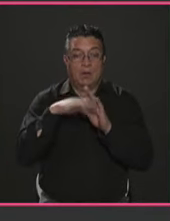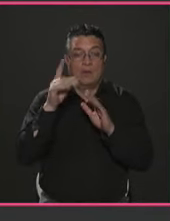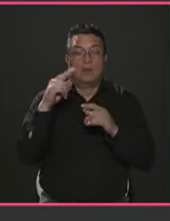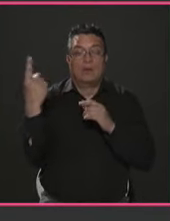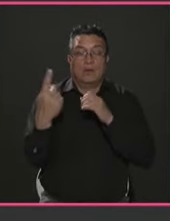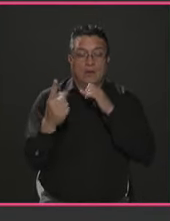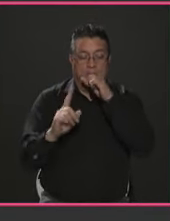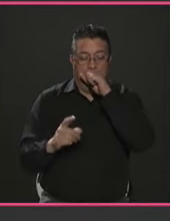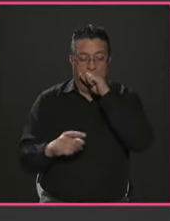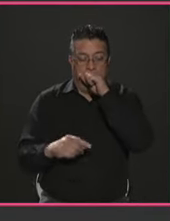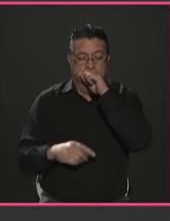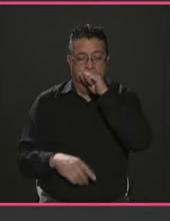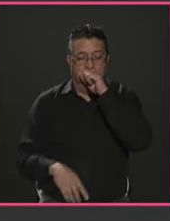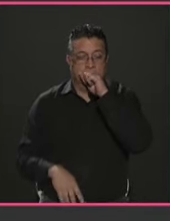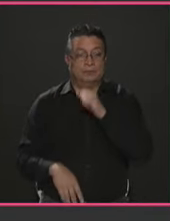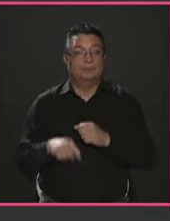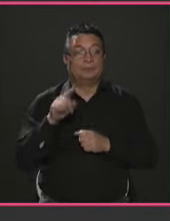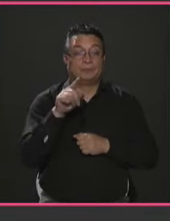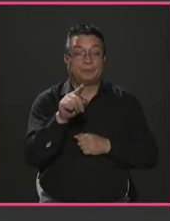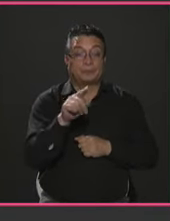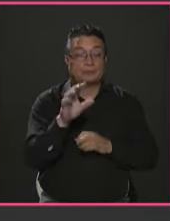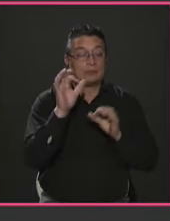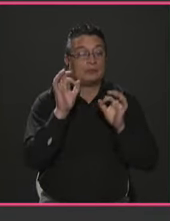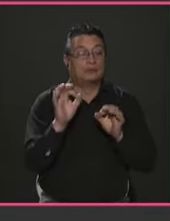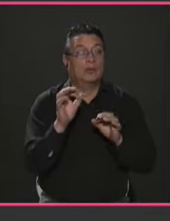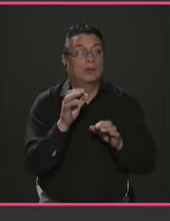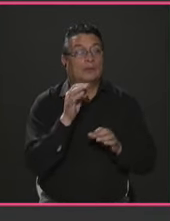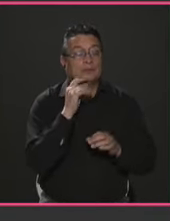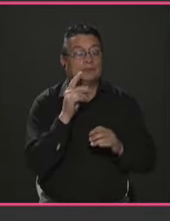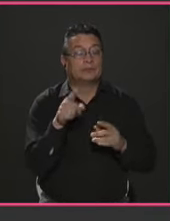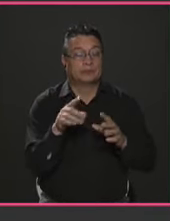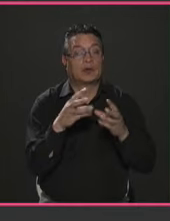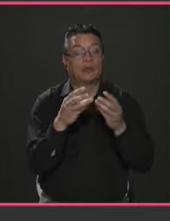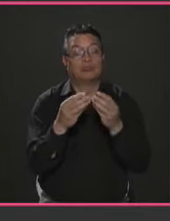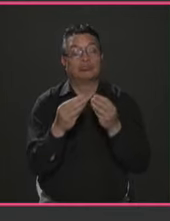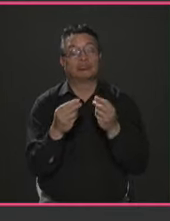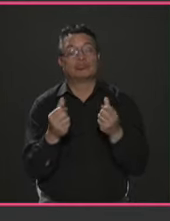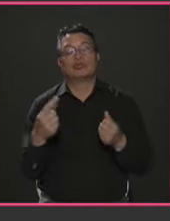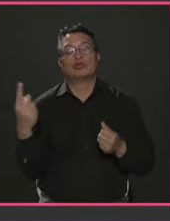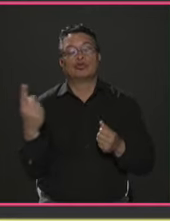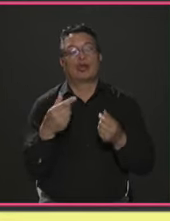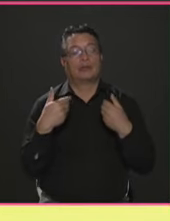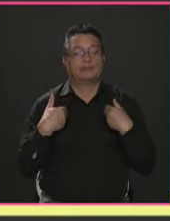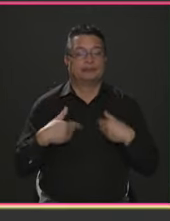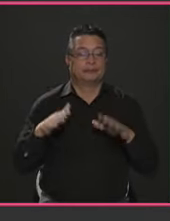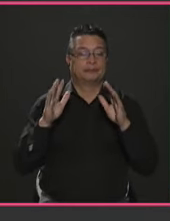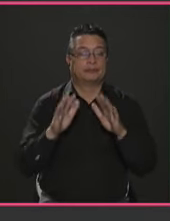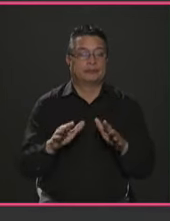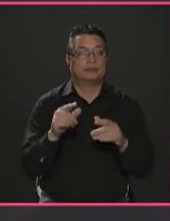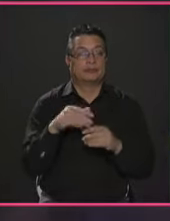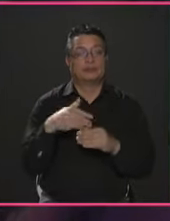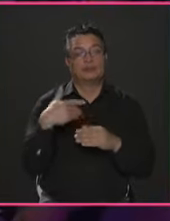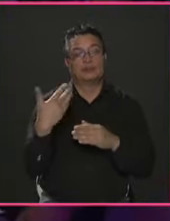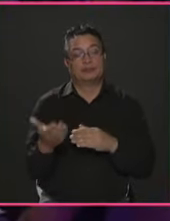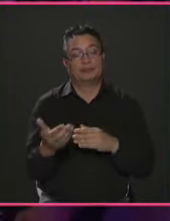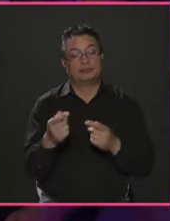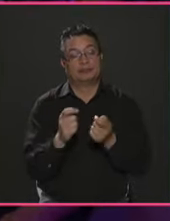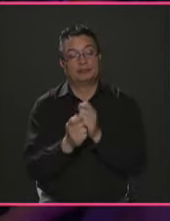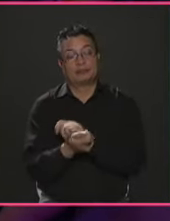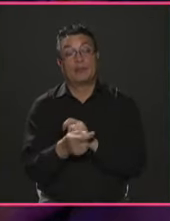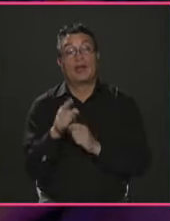solas Entonces esto simplemente Espera que se descomponga por sí misma y provee cobre lo que es